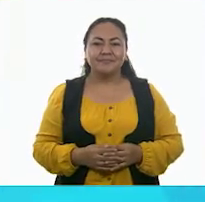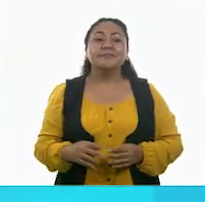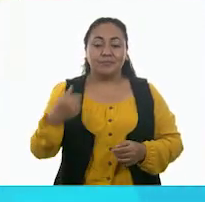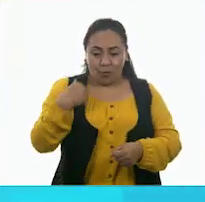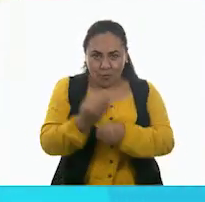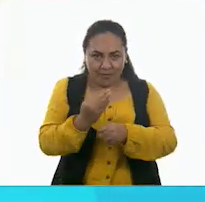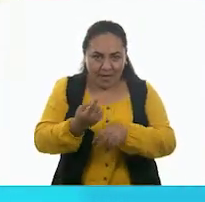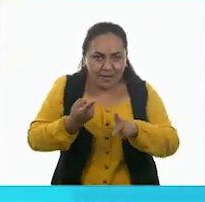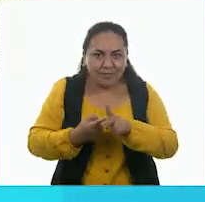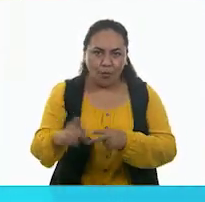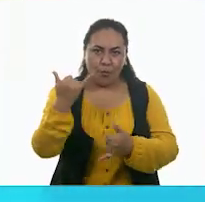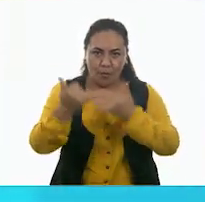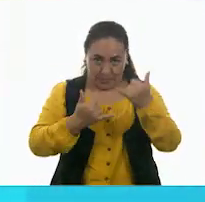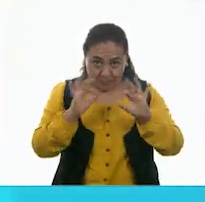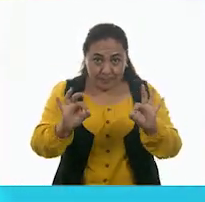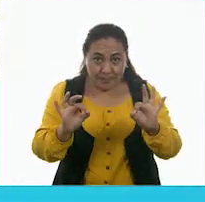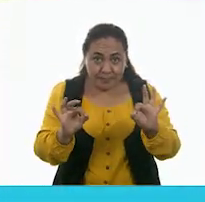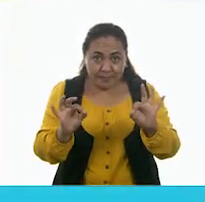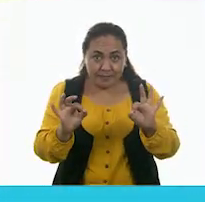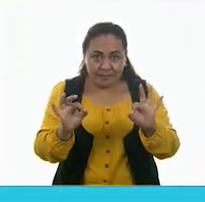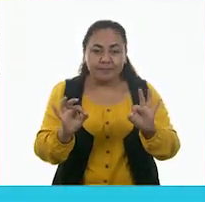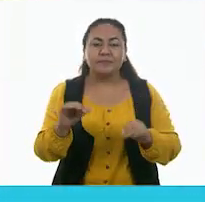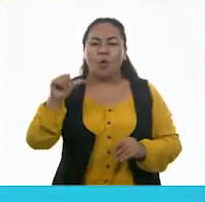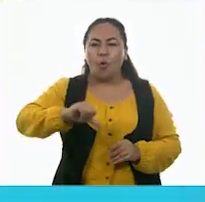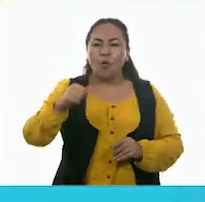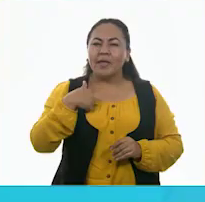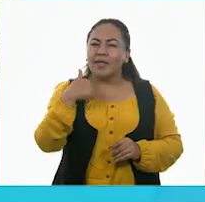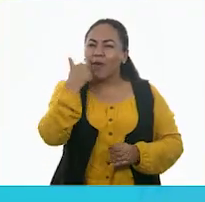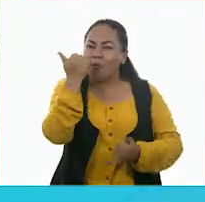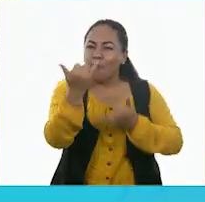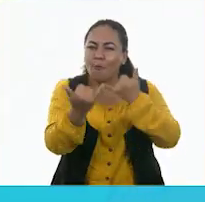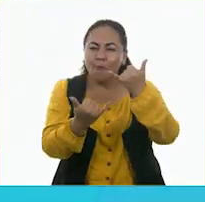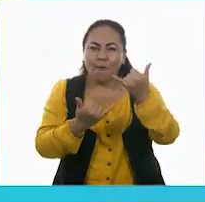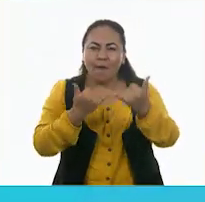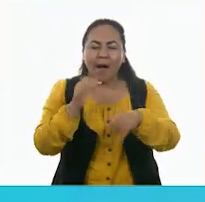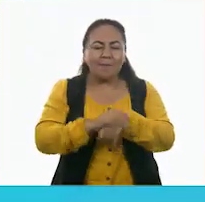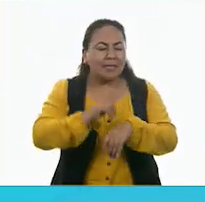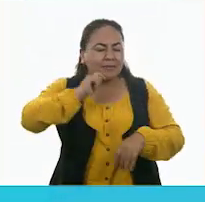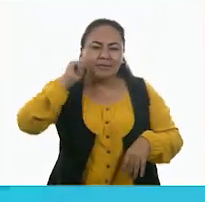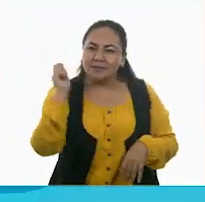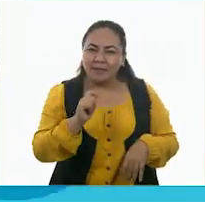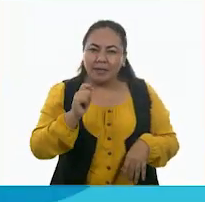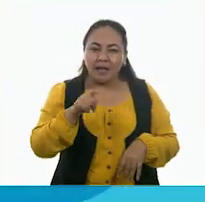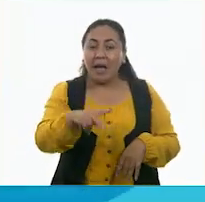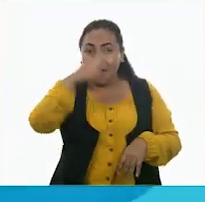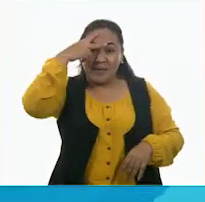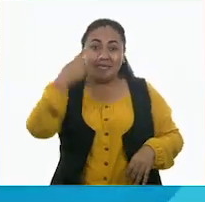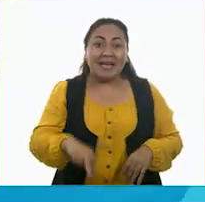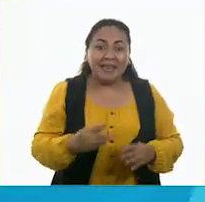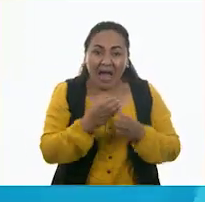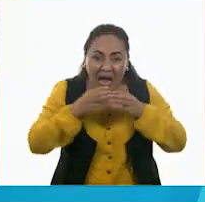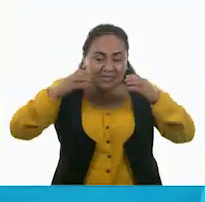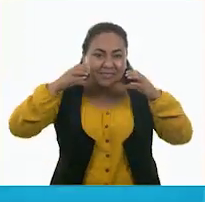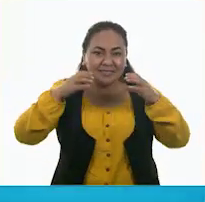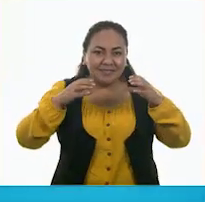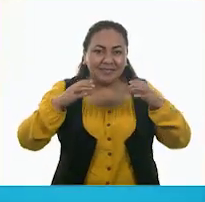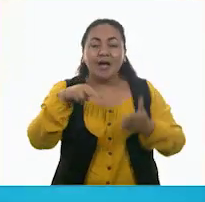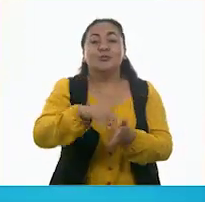Vamos a iniciar el juego, ¿listos? Hoy quiero jugar con mi mejor amigo, ¿qué es? La sandía.